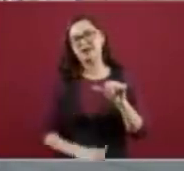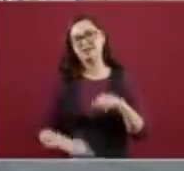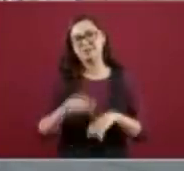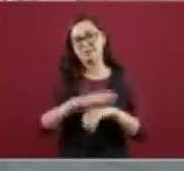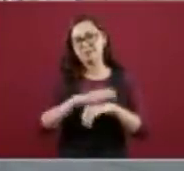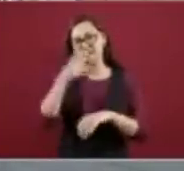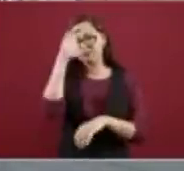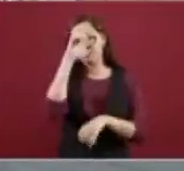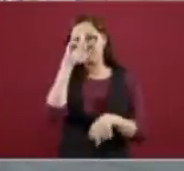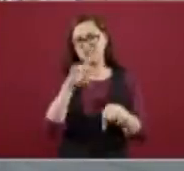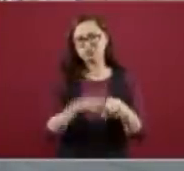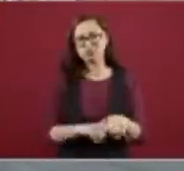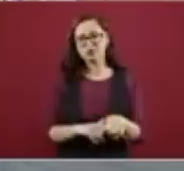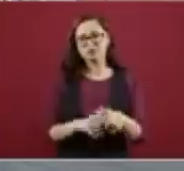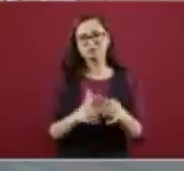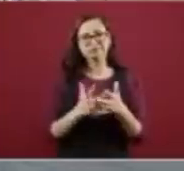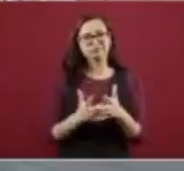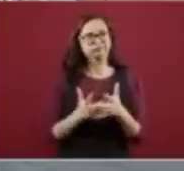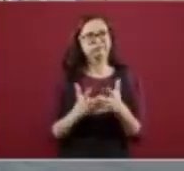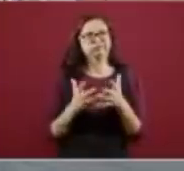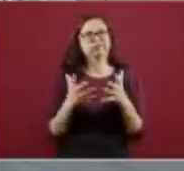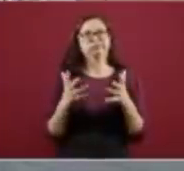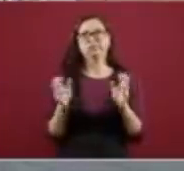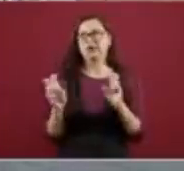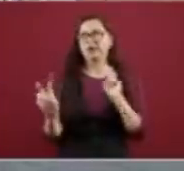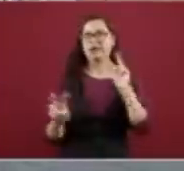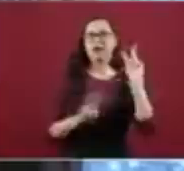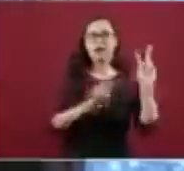cultural, un gran espacio.